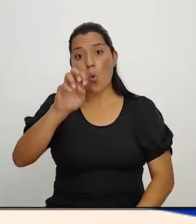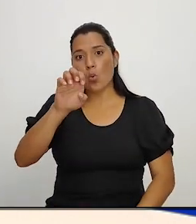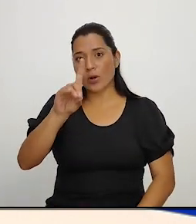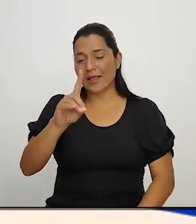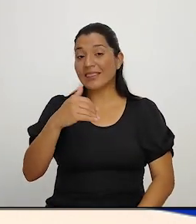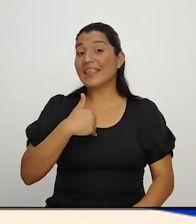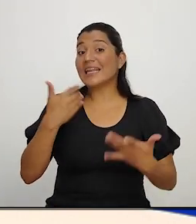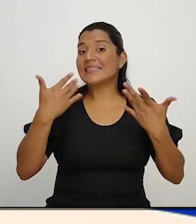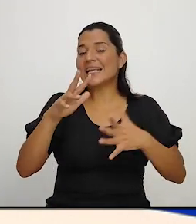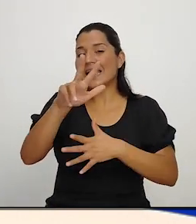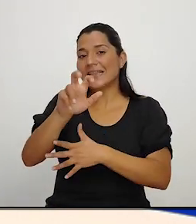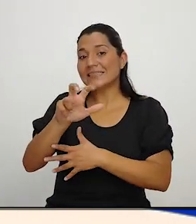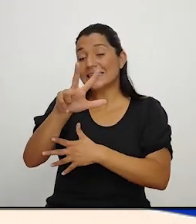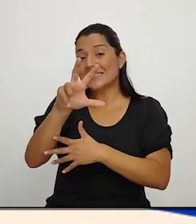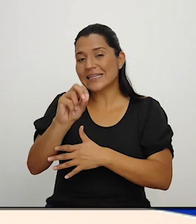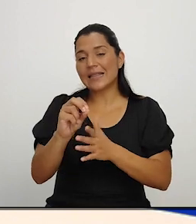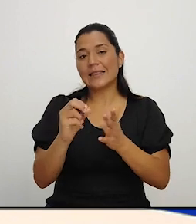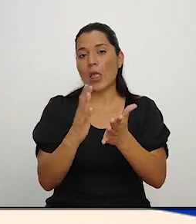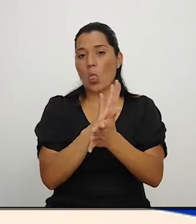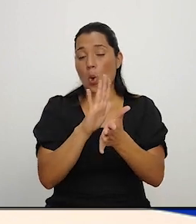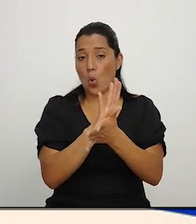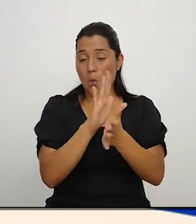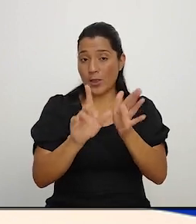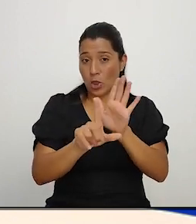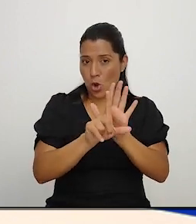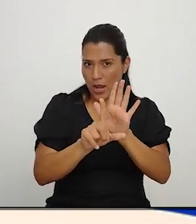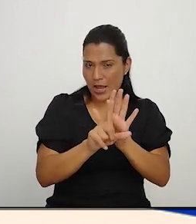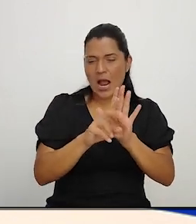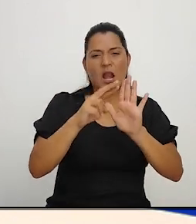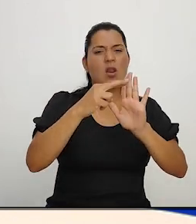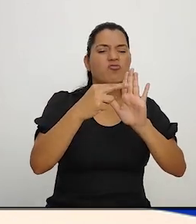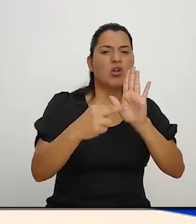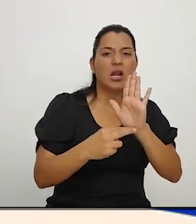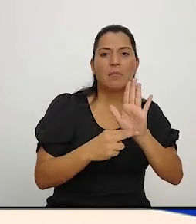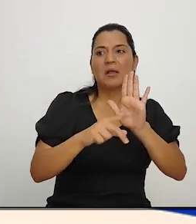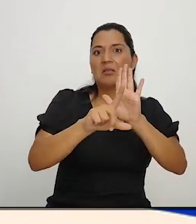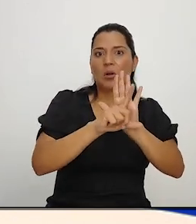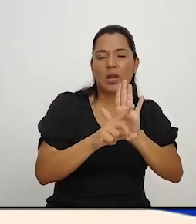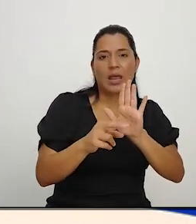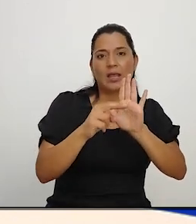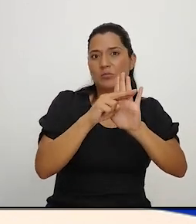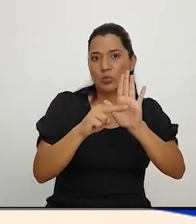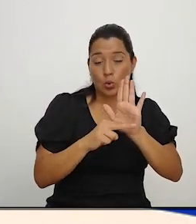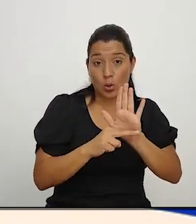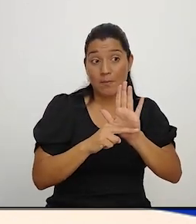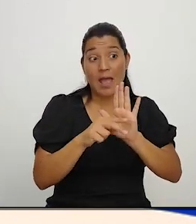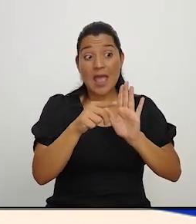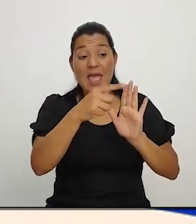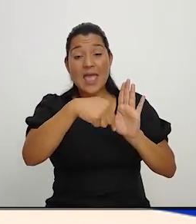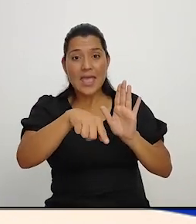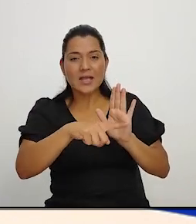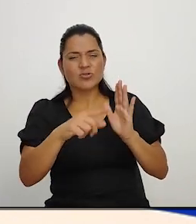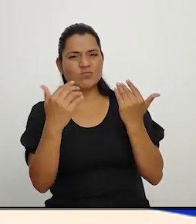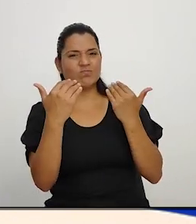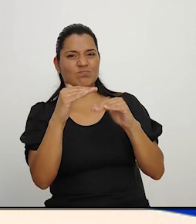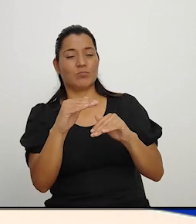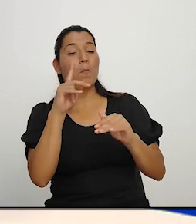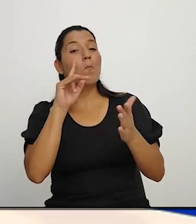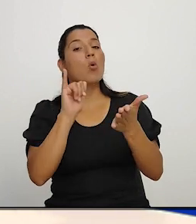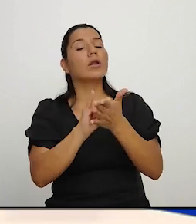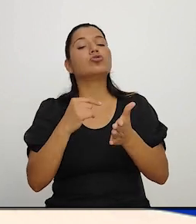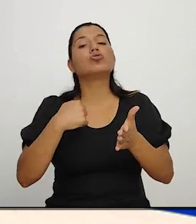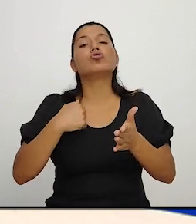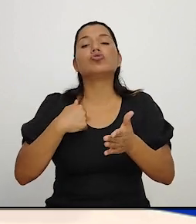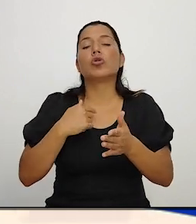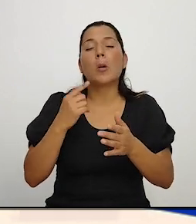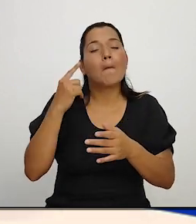330 instrumentos legales normativos reglamentos y protocolos que nos limitan por eso estoy planteando una